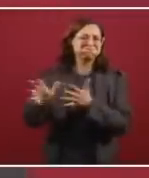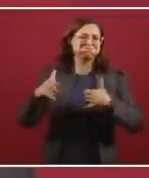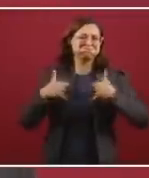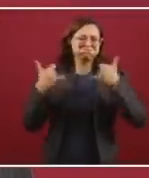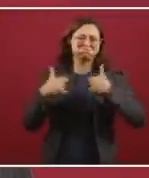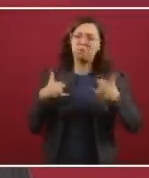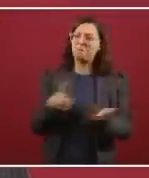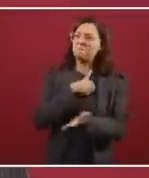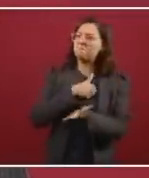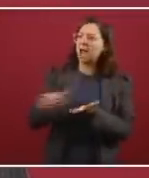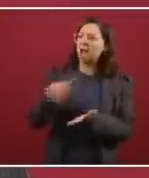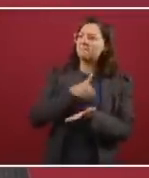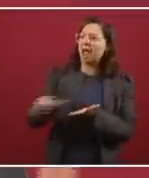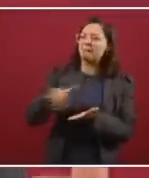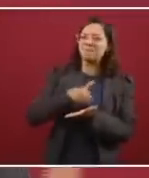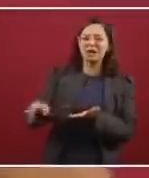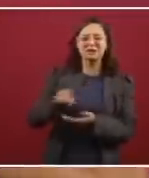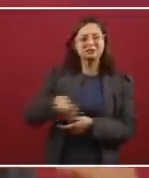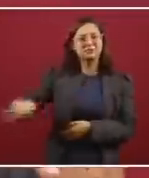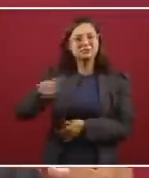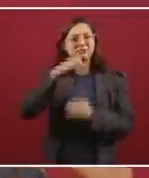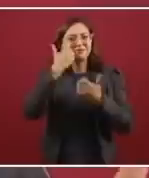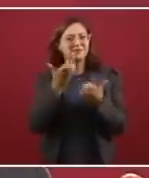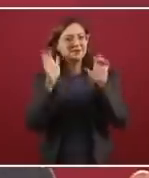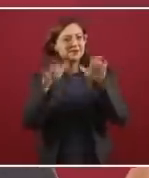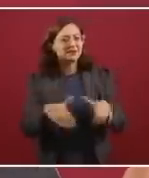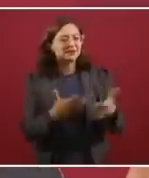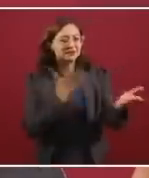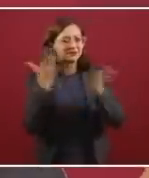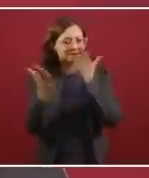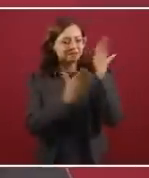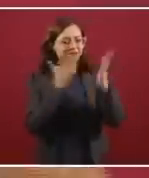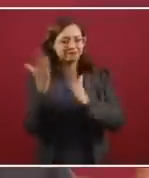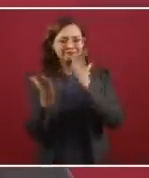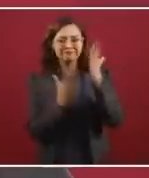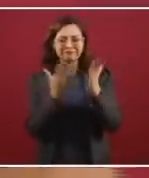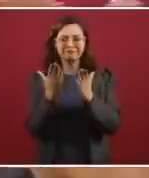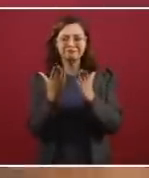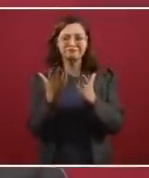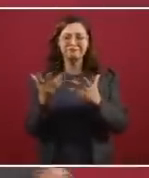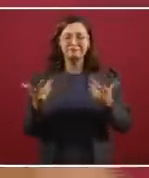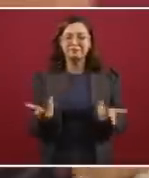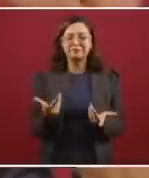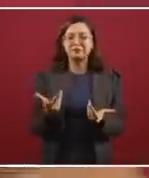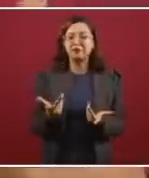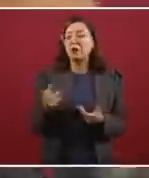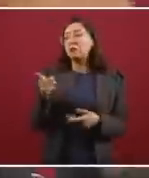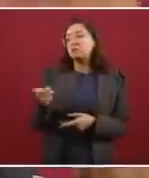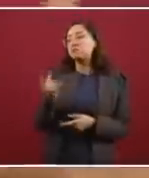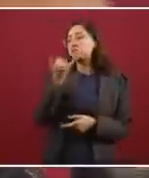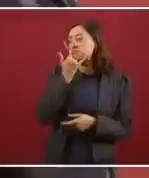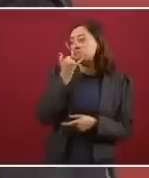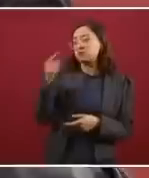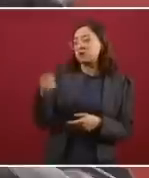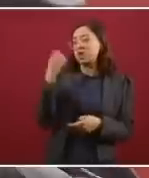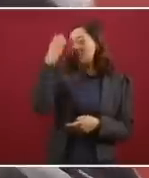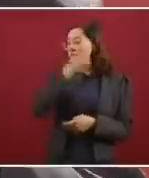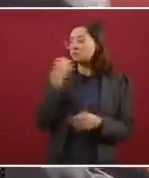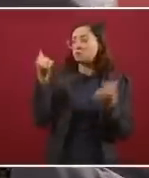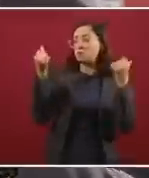jóvenes que querían ingresar y que, con la mentira de que no pasaban el examen de